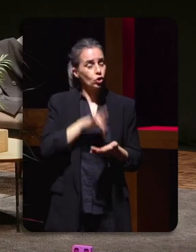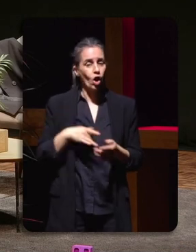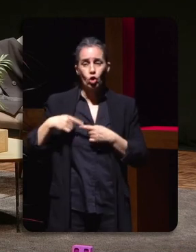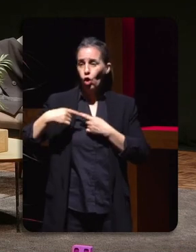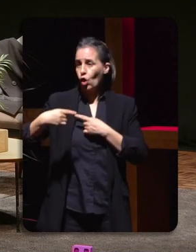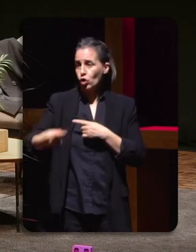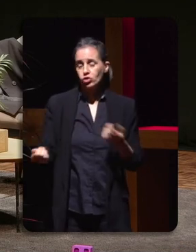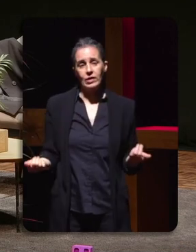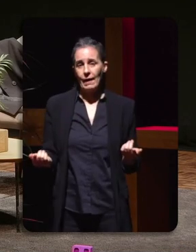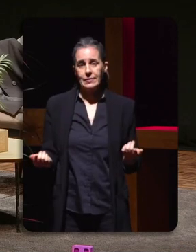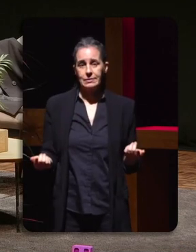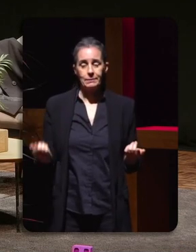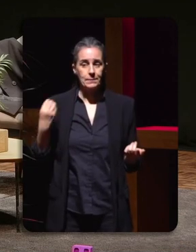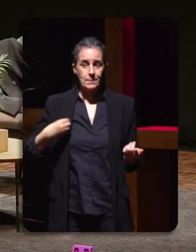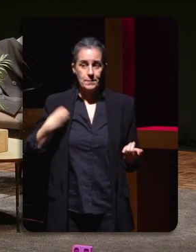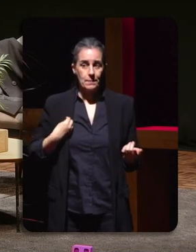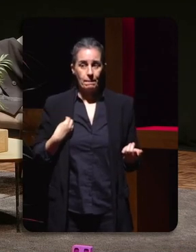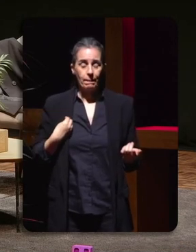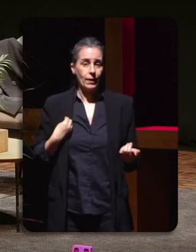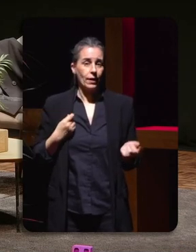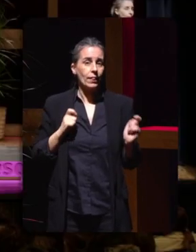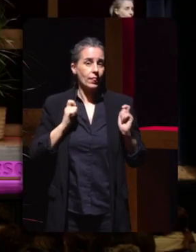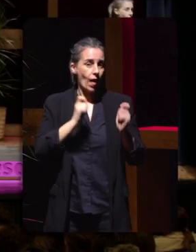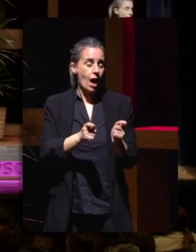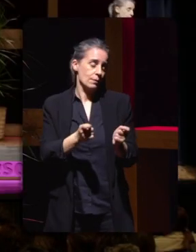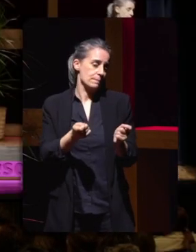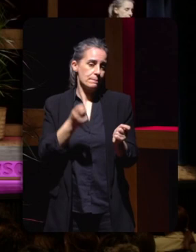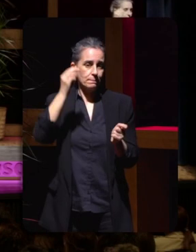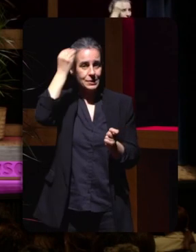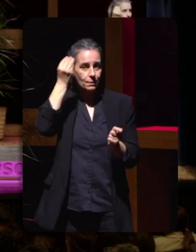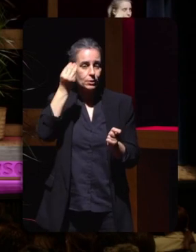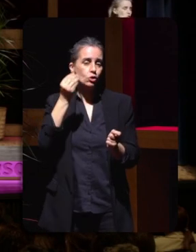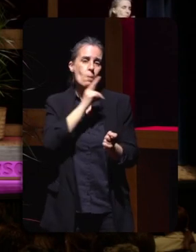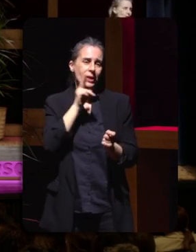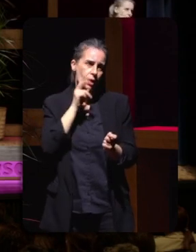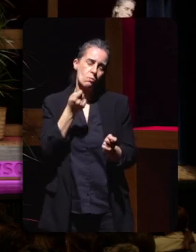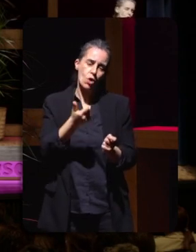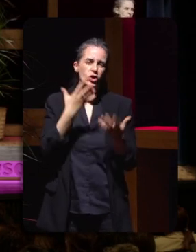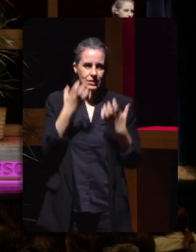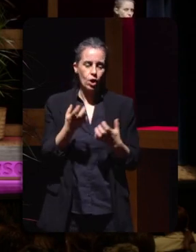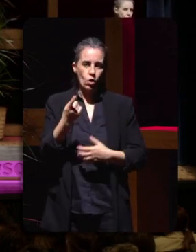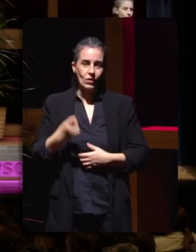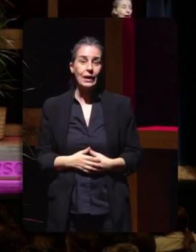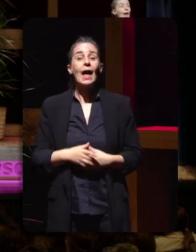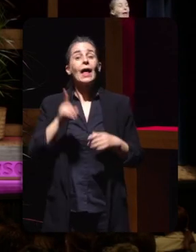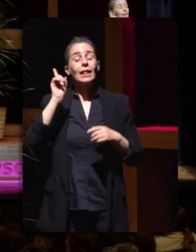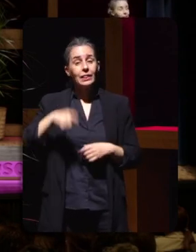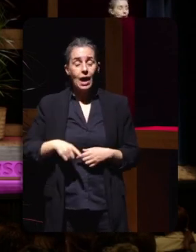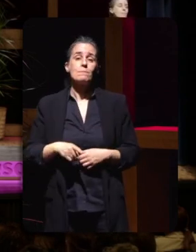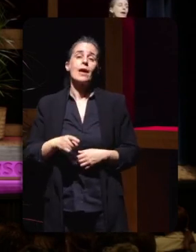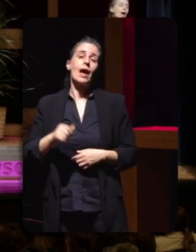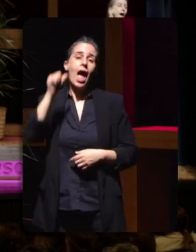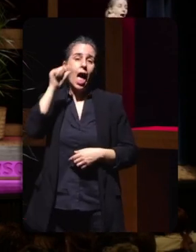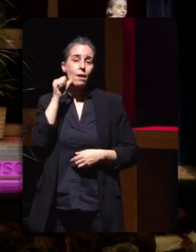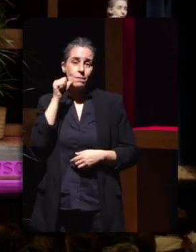dado a que no hay un pensamiento sobre la maternidad ni mínimamente serio la subrogada también somos las